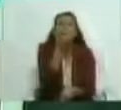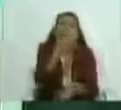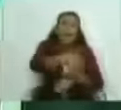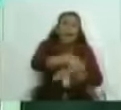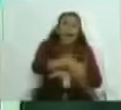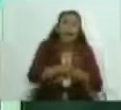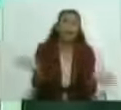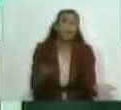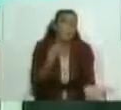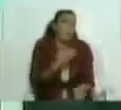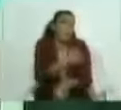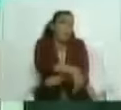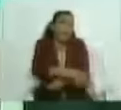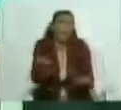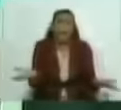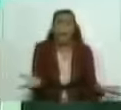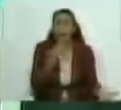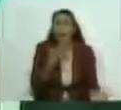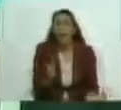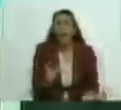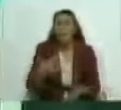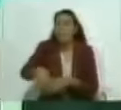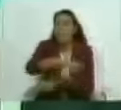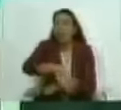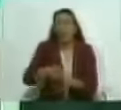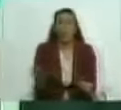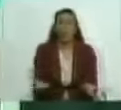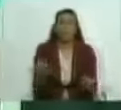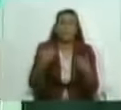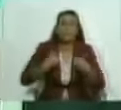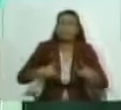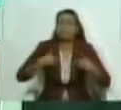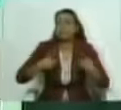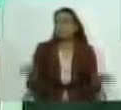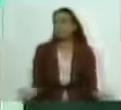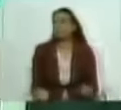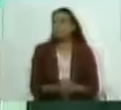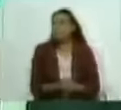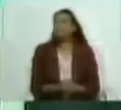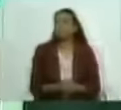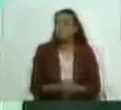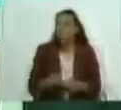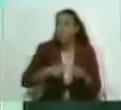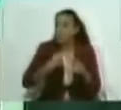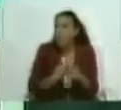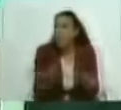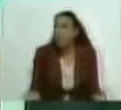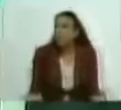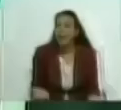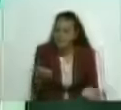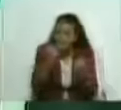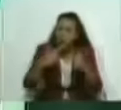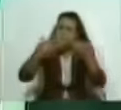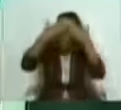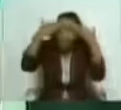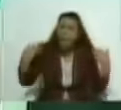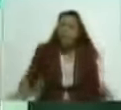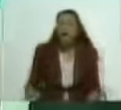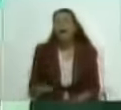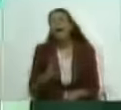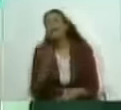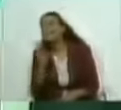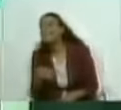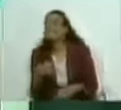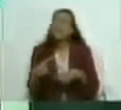caliente en cualquier esquina de esa Venezuela profunda que sufre y que padece. Entonces, vamos a quitarle la excusa a unos